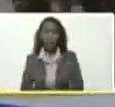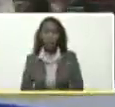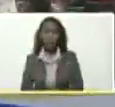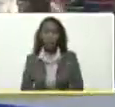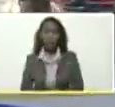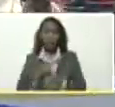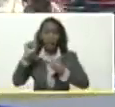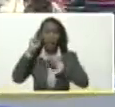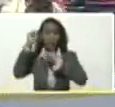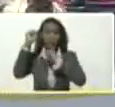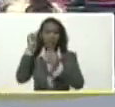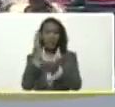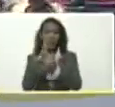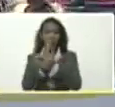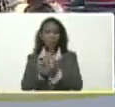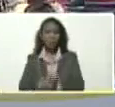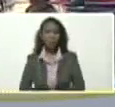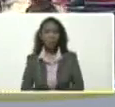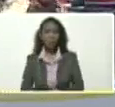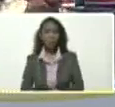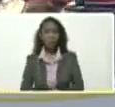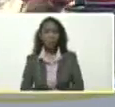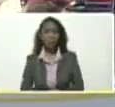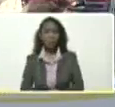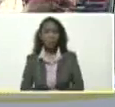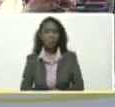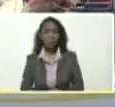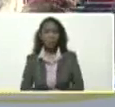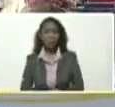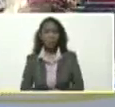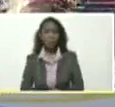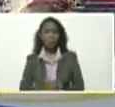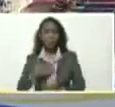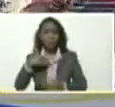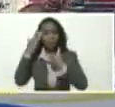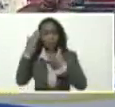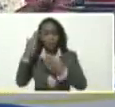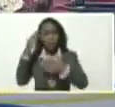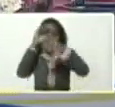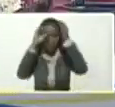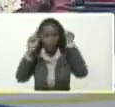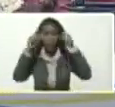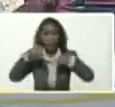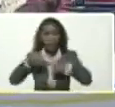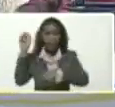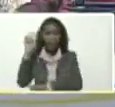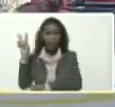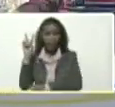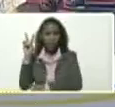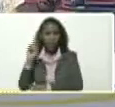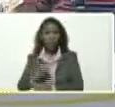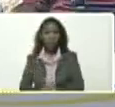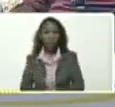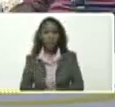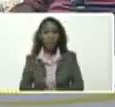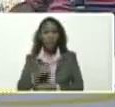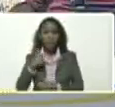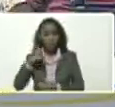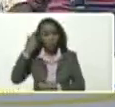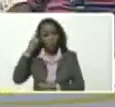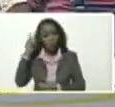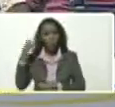Que viva siempre, Tatiana. Mi saludo para ti. Siempre recuerdo a Tatiana cuando estudiábamos